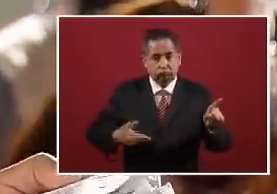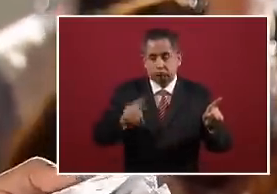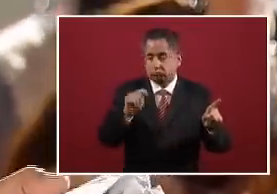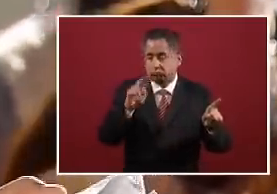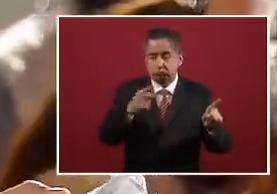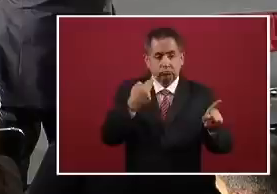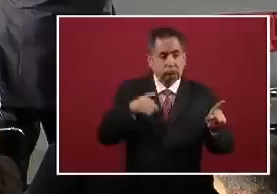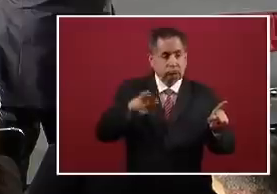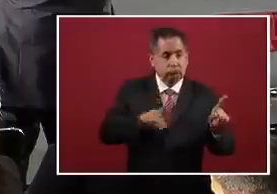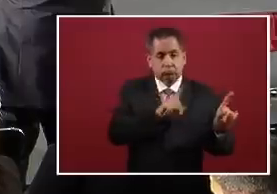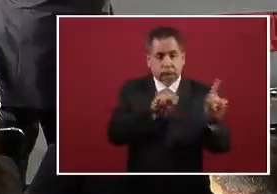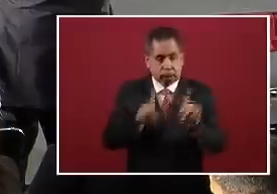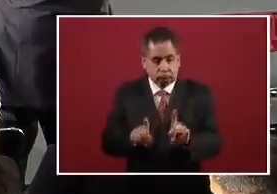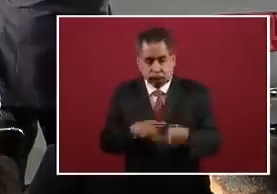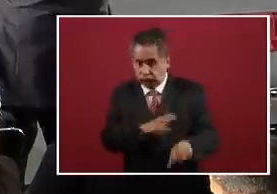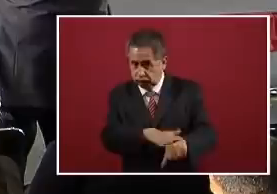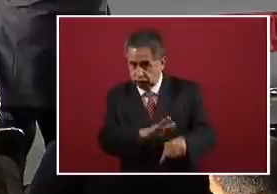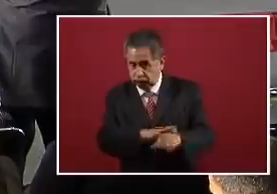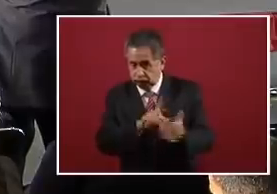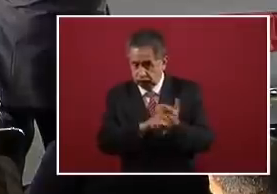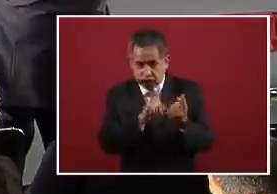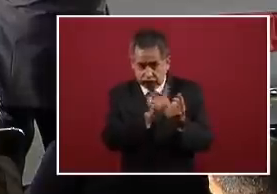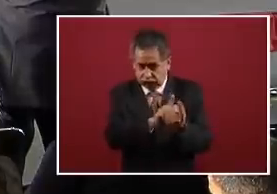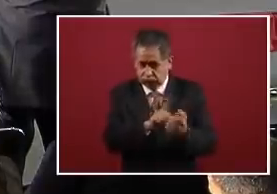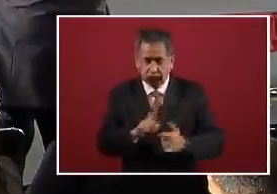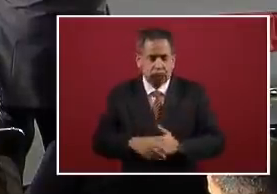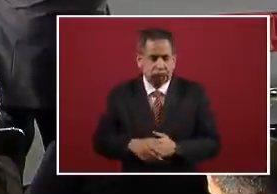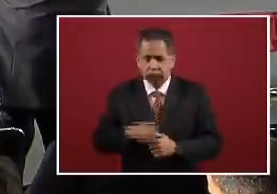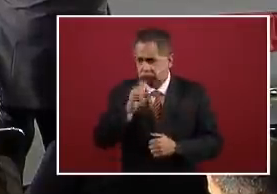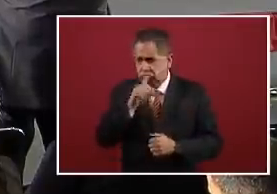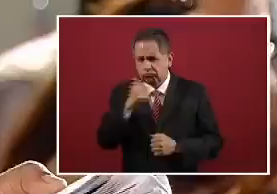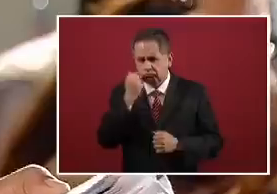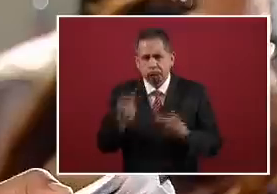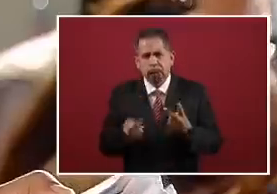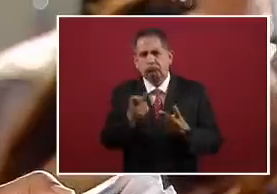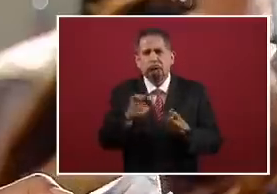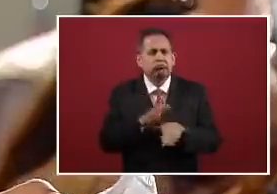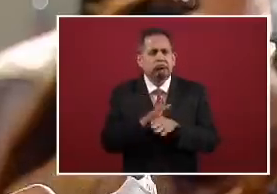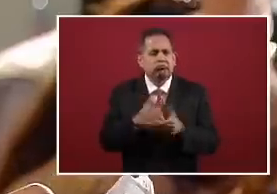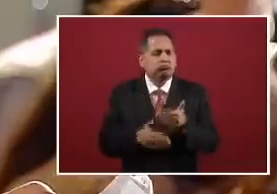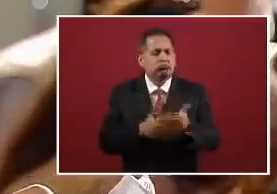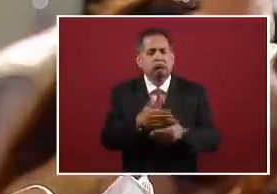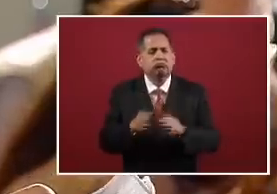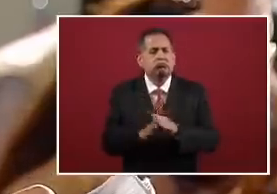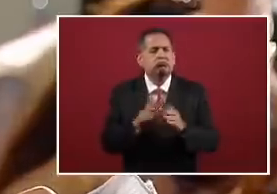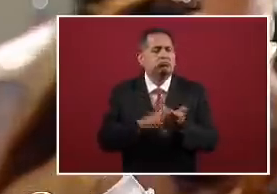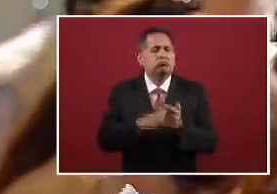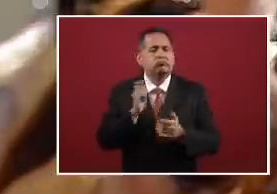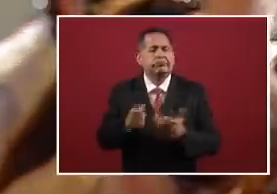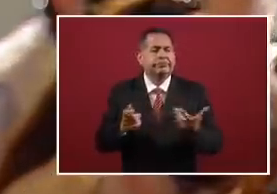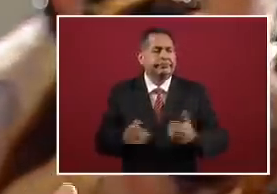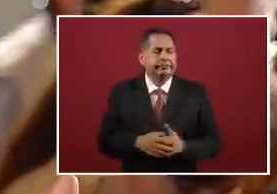Y también quisiera preguntarle, presidente, si qué avance se tiene sobre